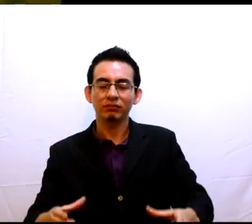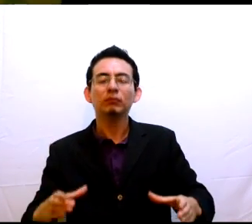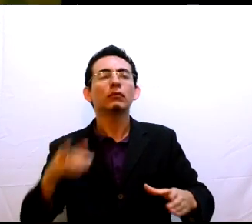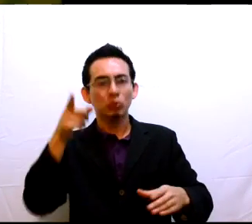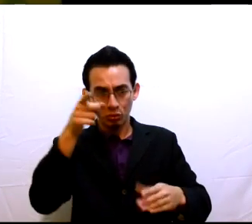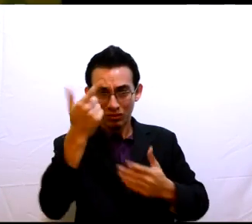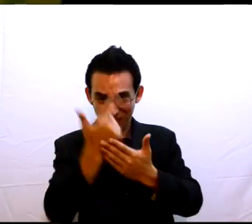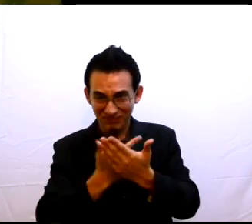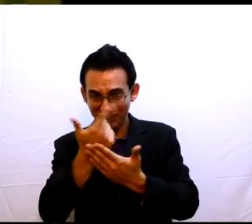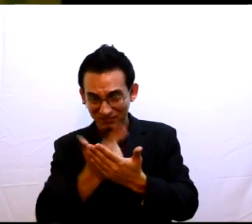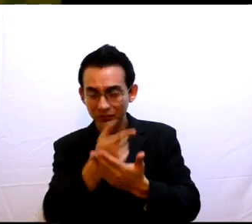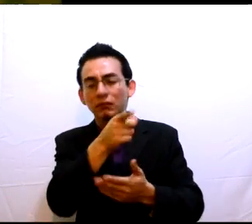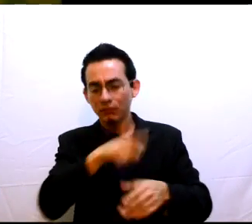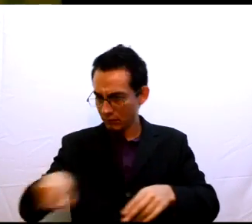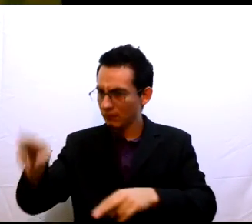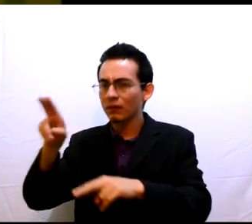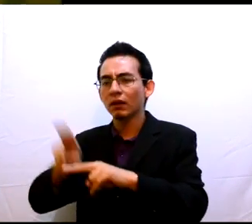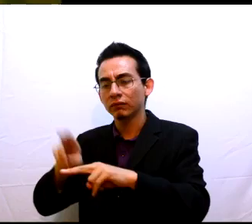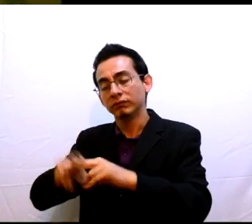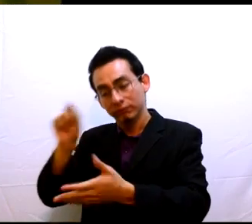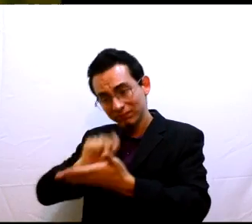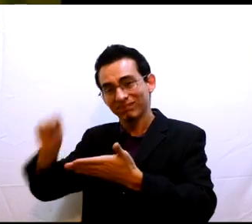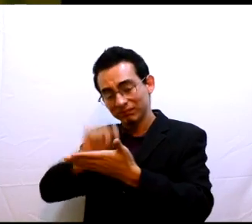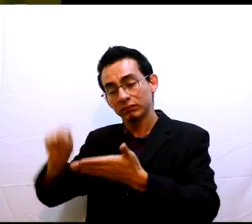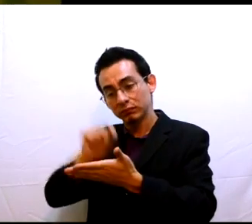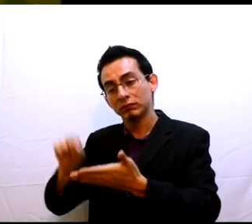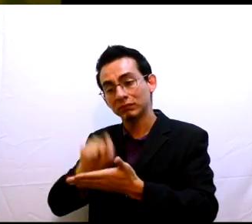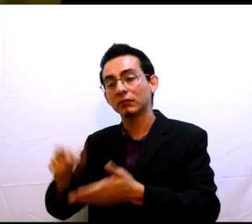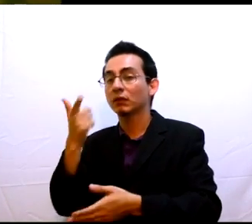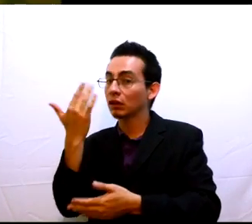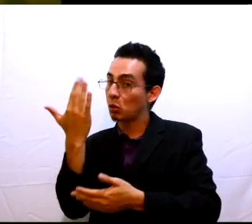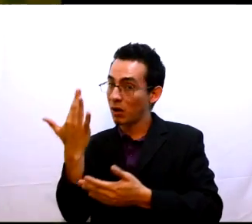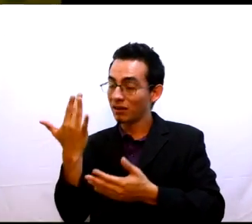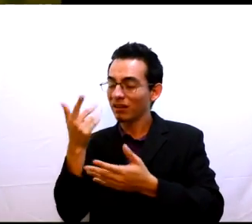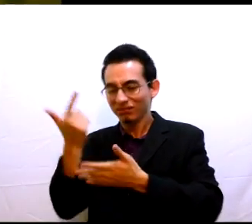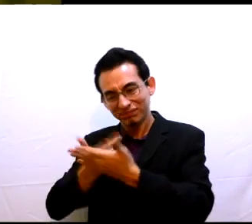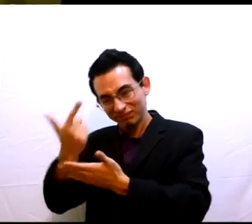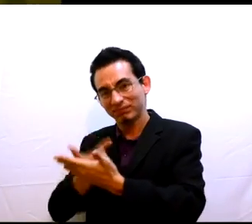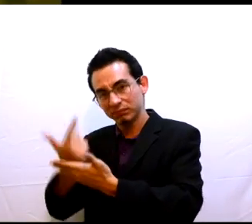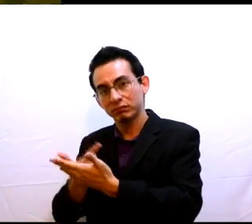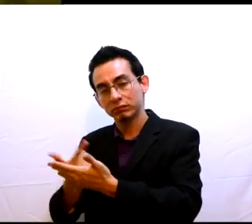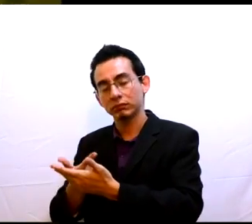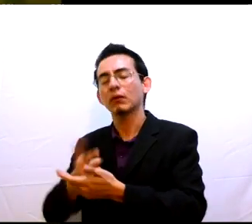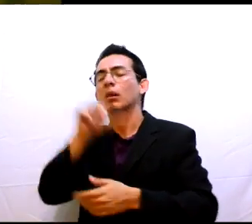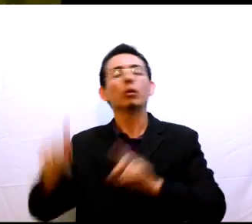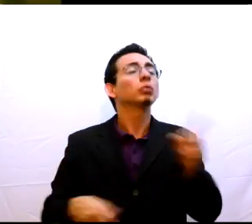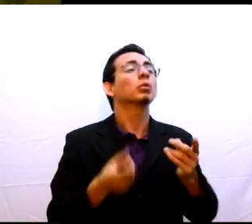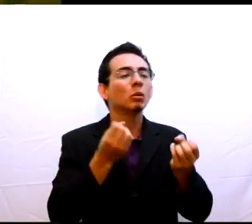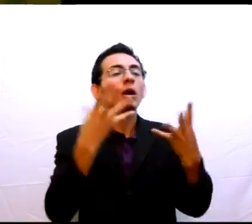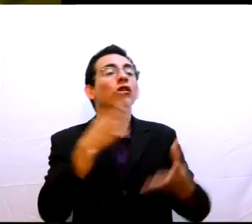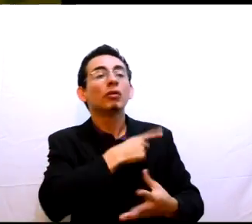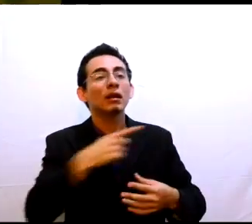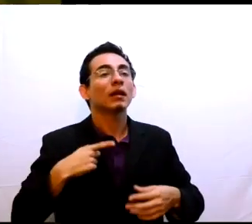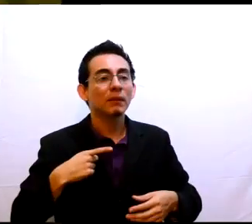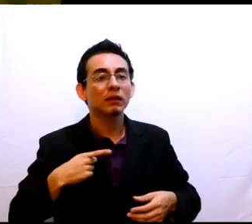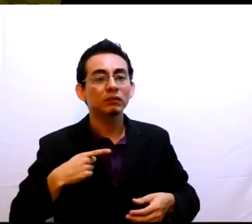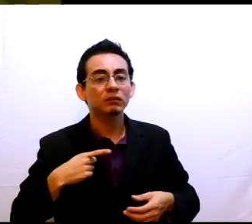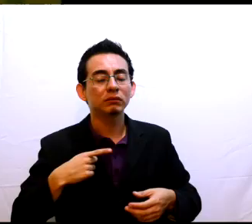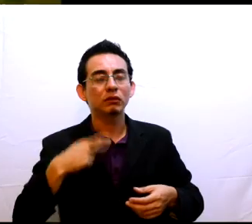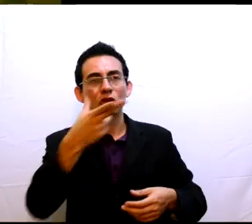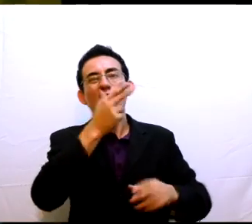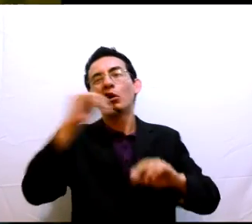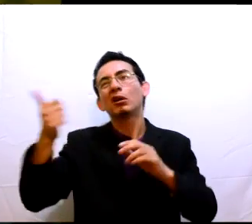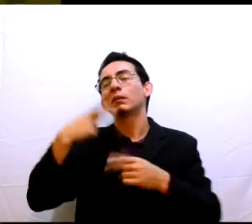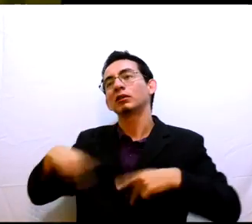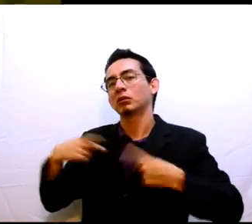tu cuenta siéntate pronto y escribe cincuenta después dijo a otro y tú cuánto debes y